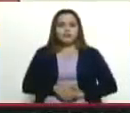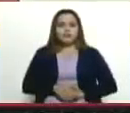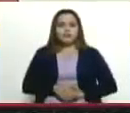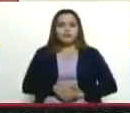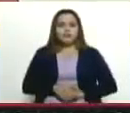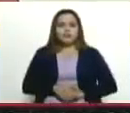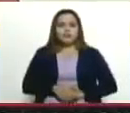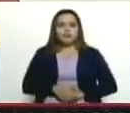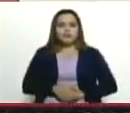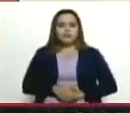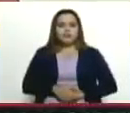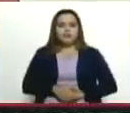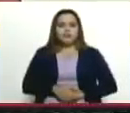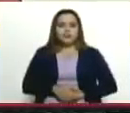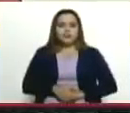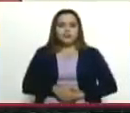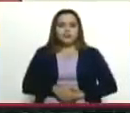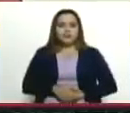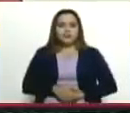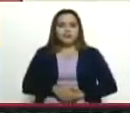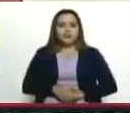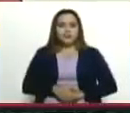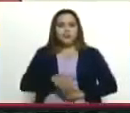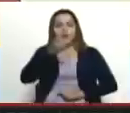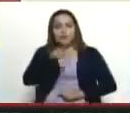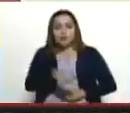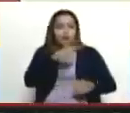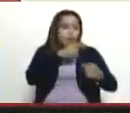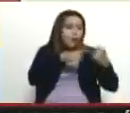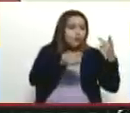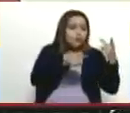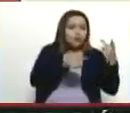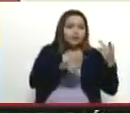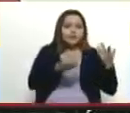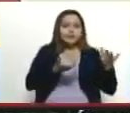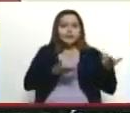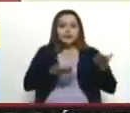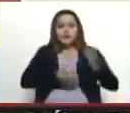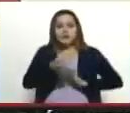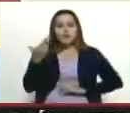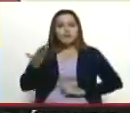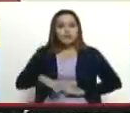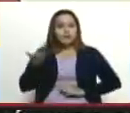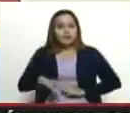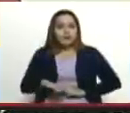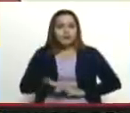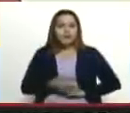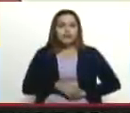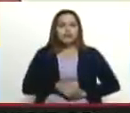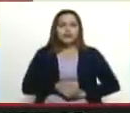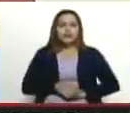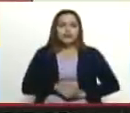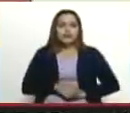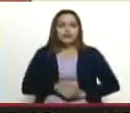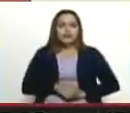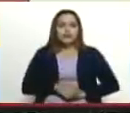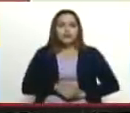Y creo que una de las cosas más importantes,